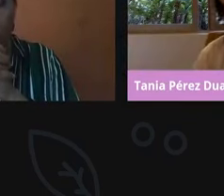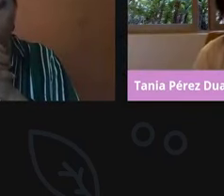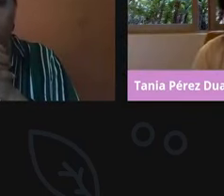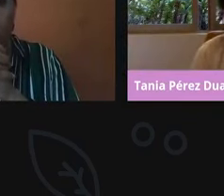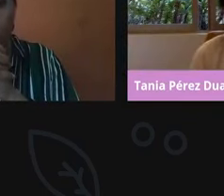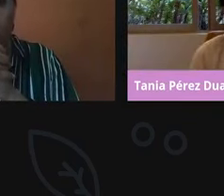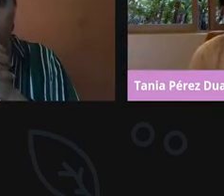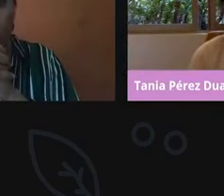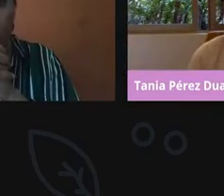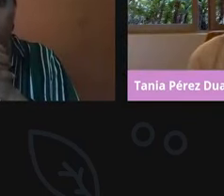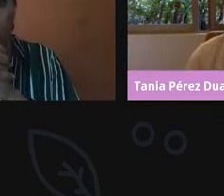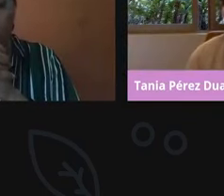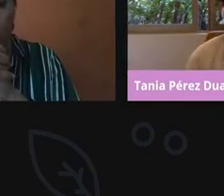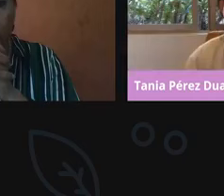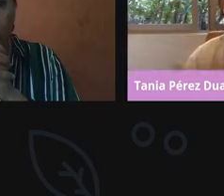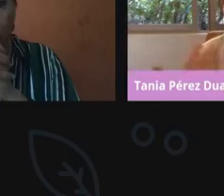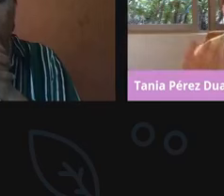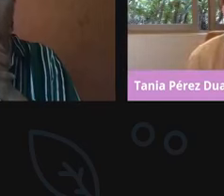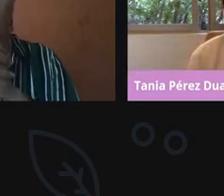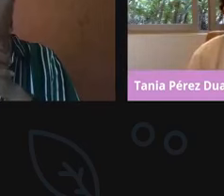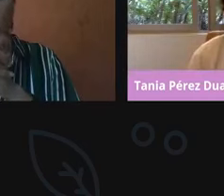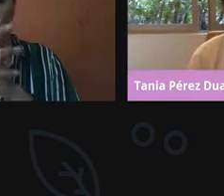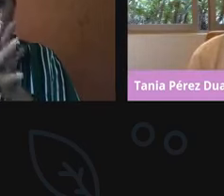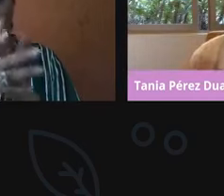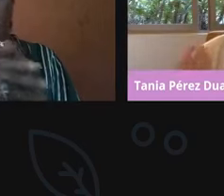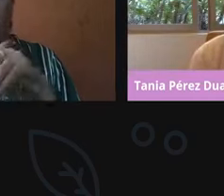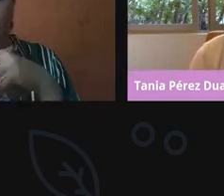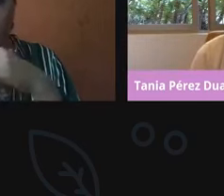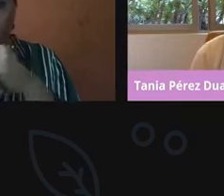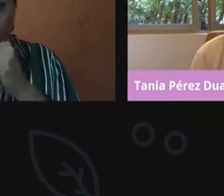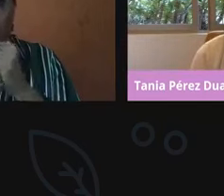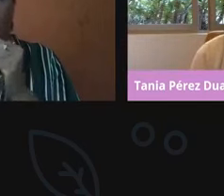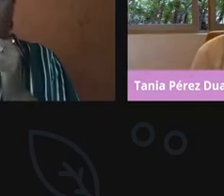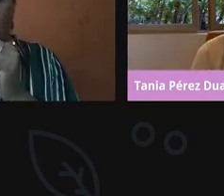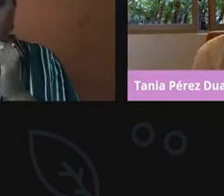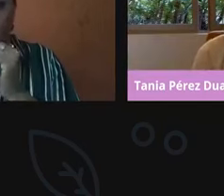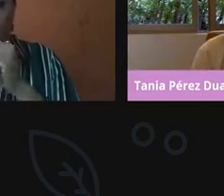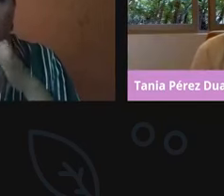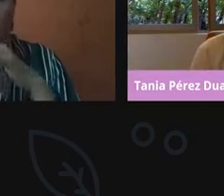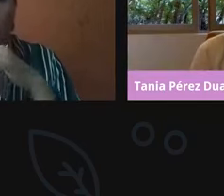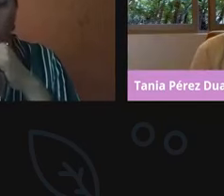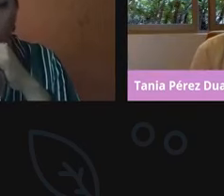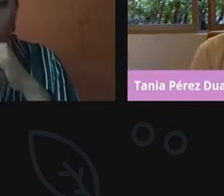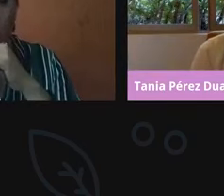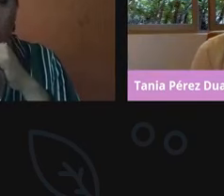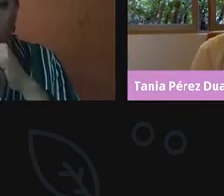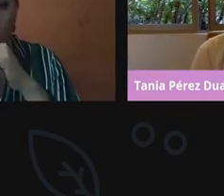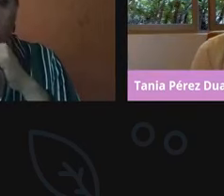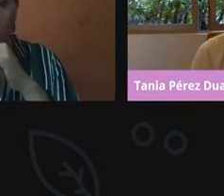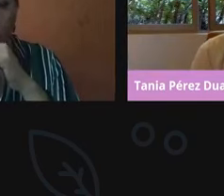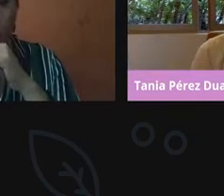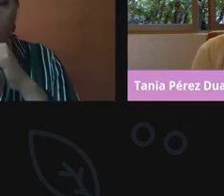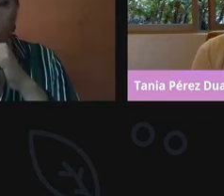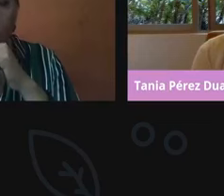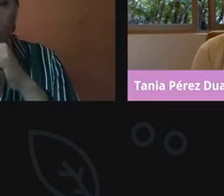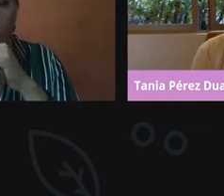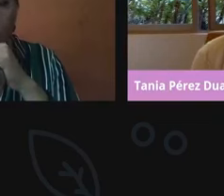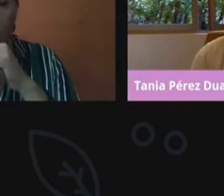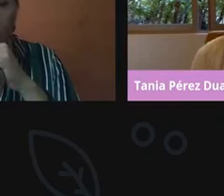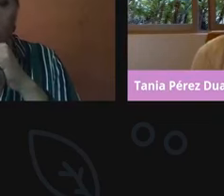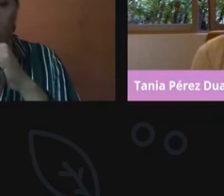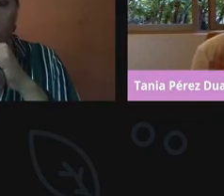los electrodomésticos y la estufa y las perillas y las ventanas, etcétera. Pero finalmente el TOC